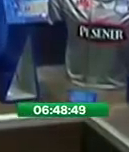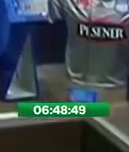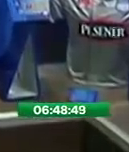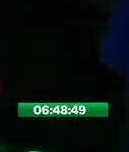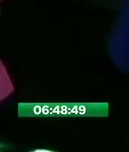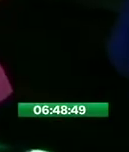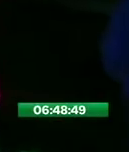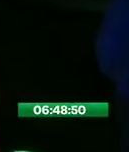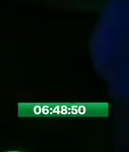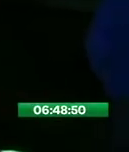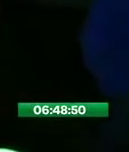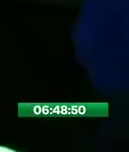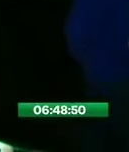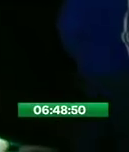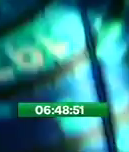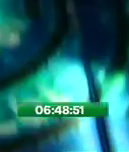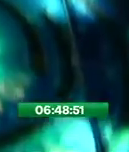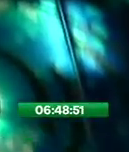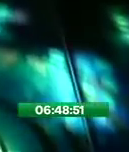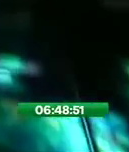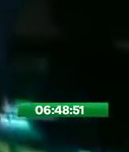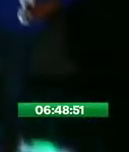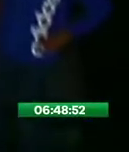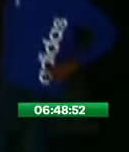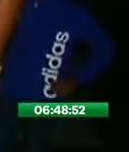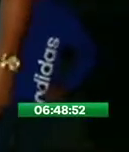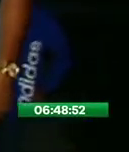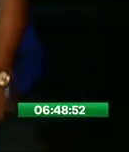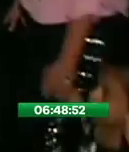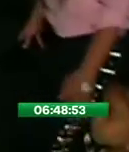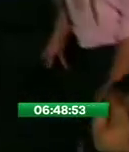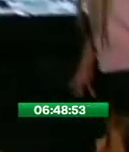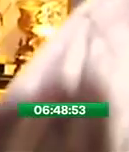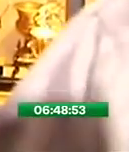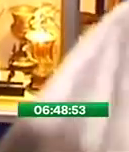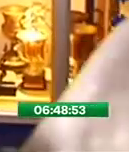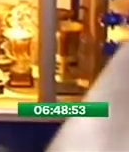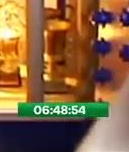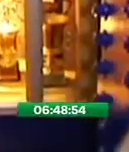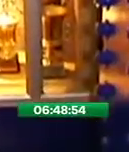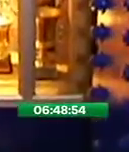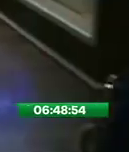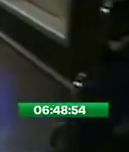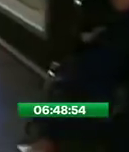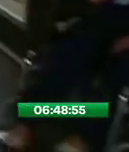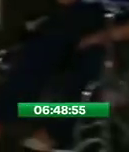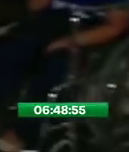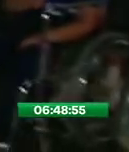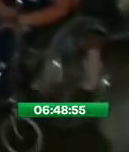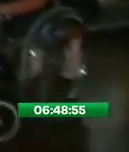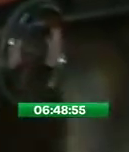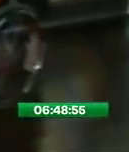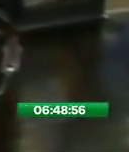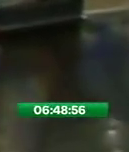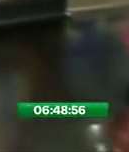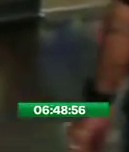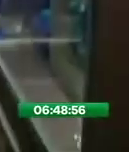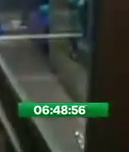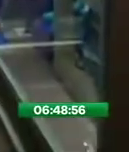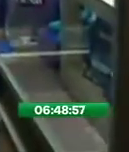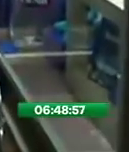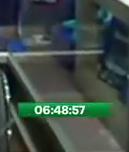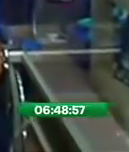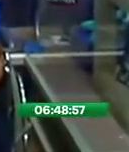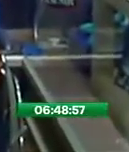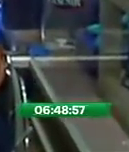un recorrido junto a su familia y amigos. La hinchada canta, ya lo ve, ya lo ve. Los azules